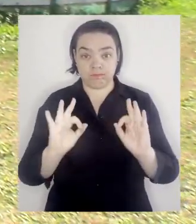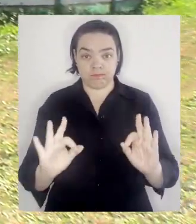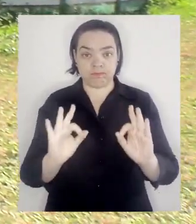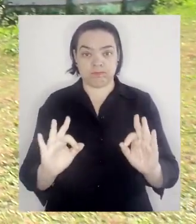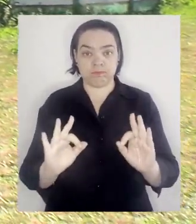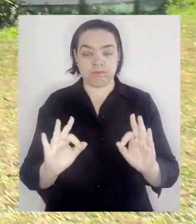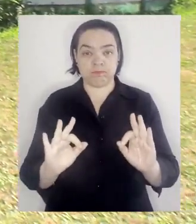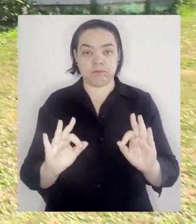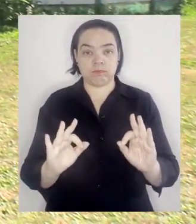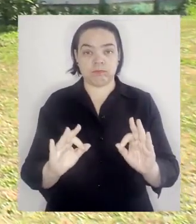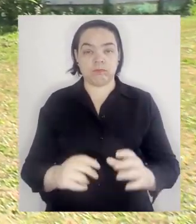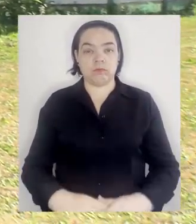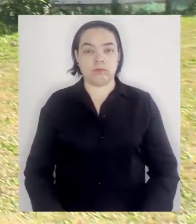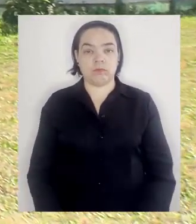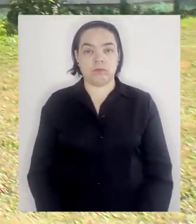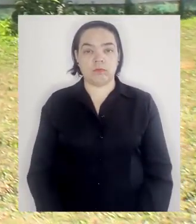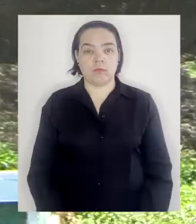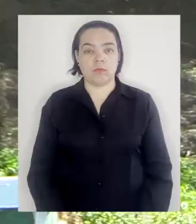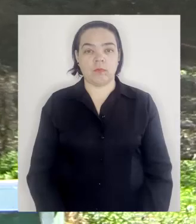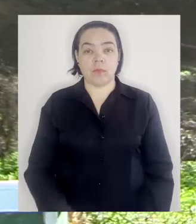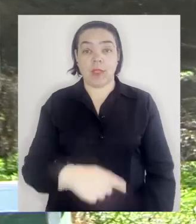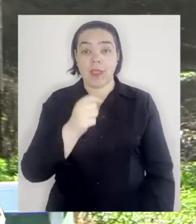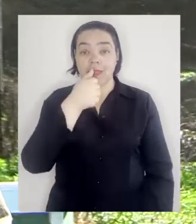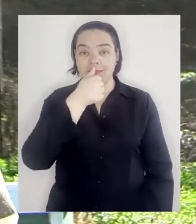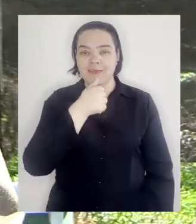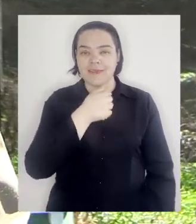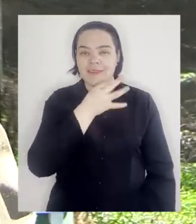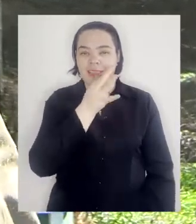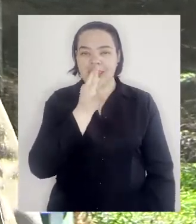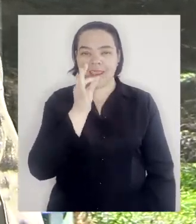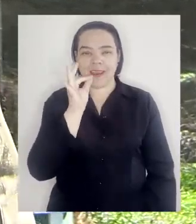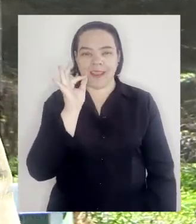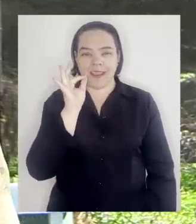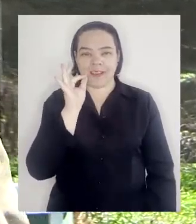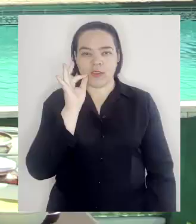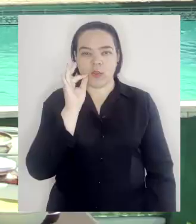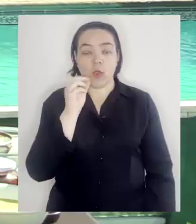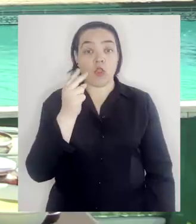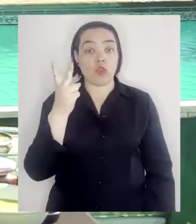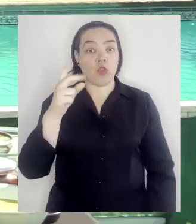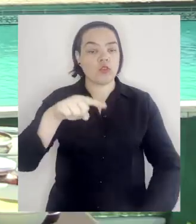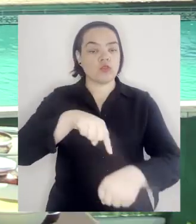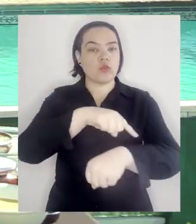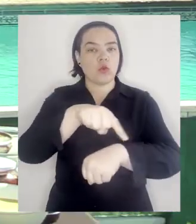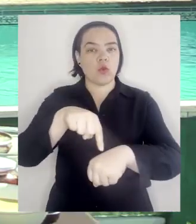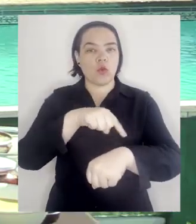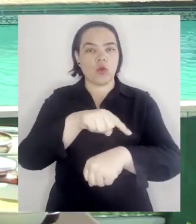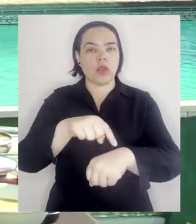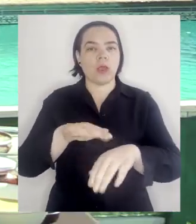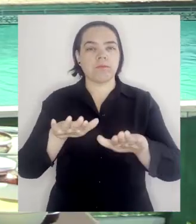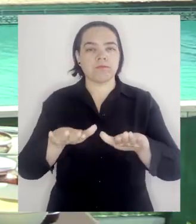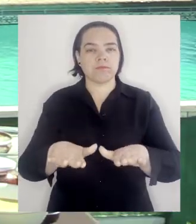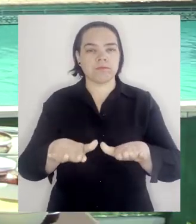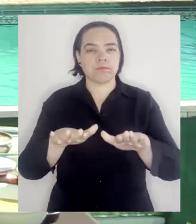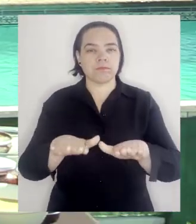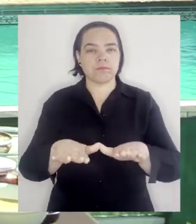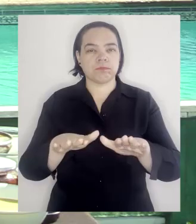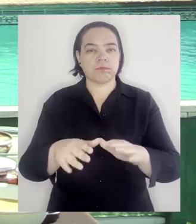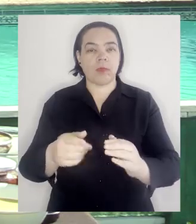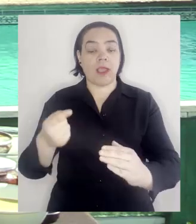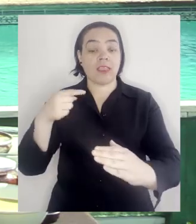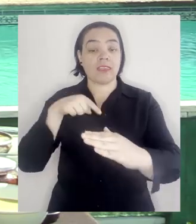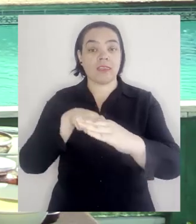tú debes, el mejor, el secreto, es de la reposar unas 2 horas. O sea, De la derrar en el